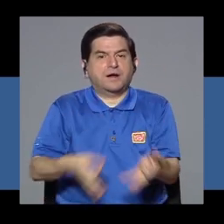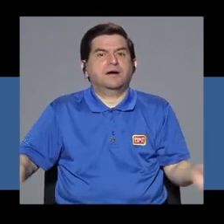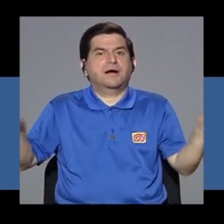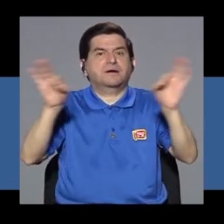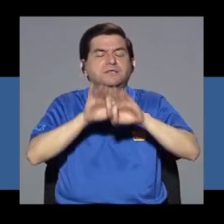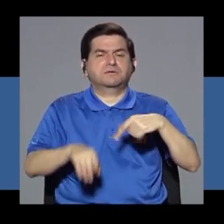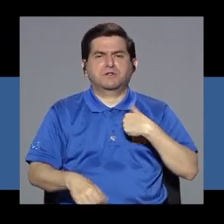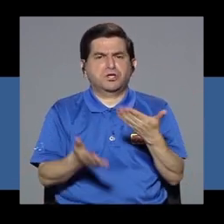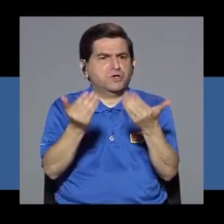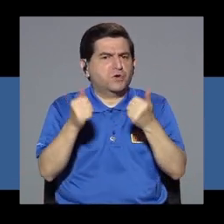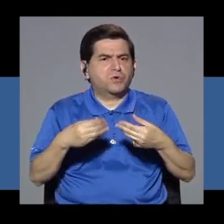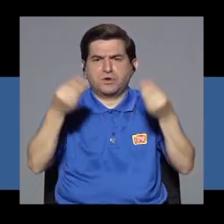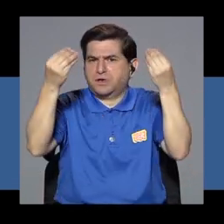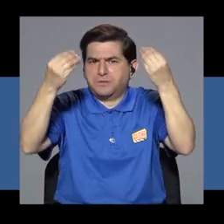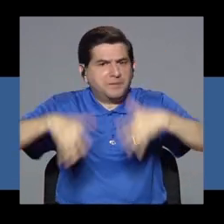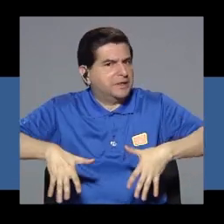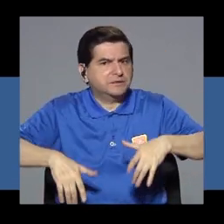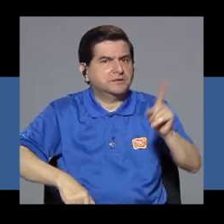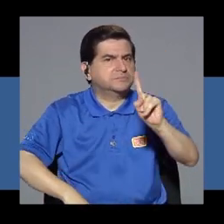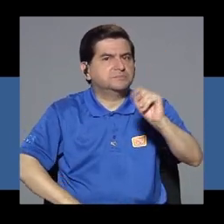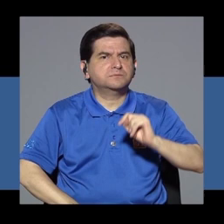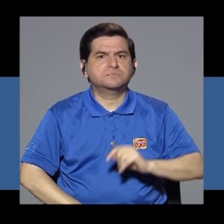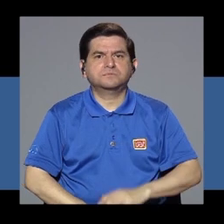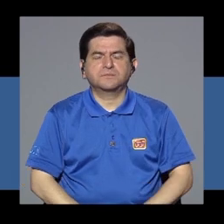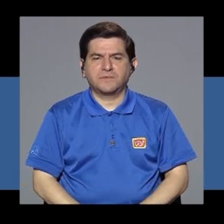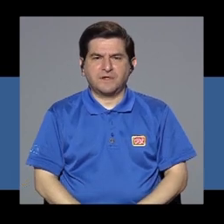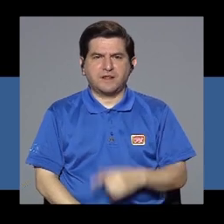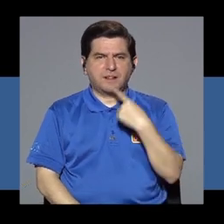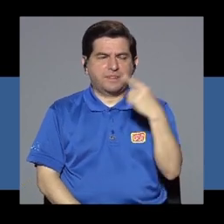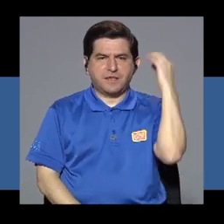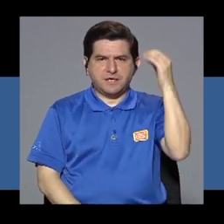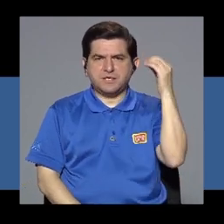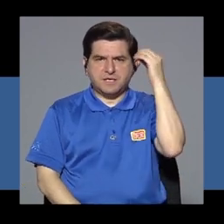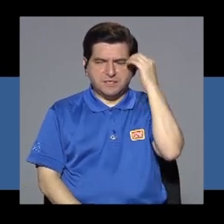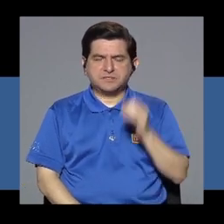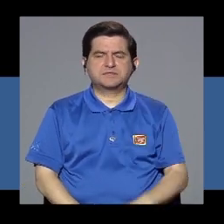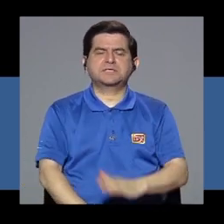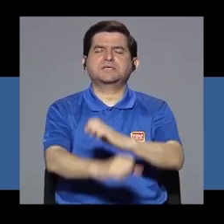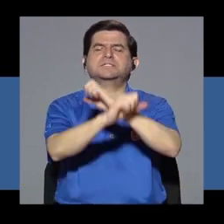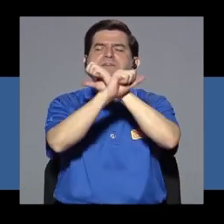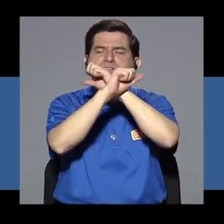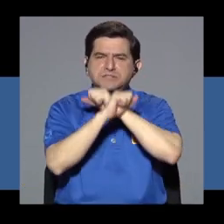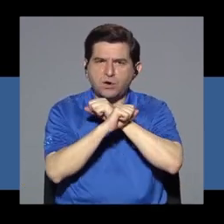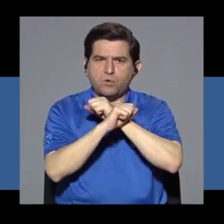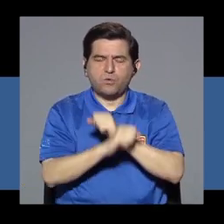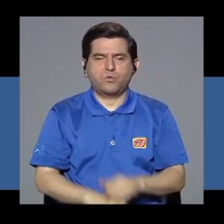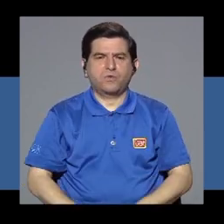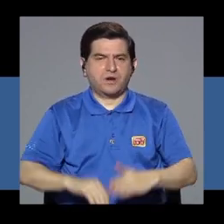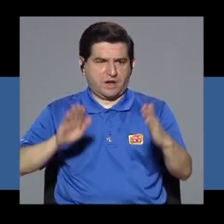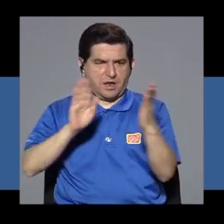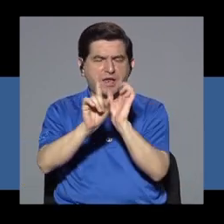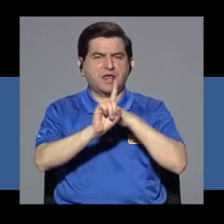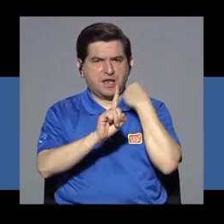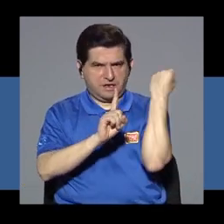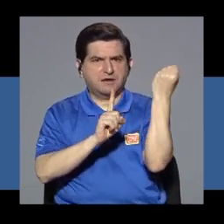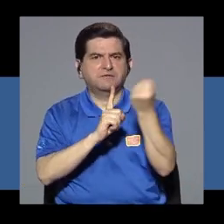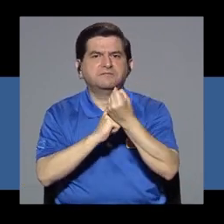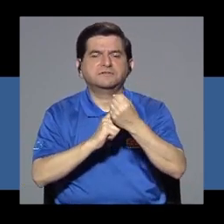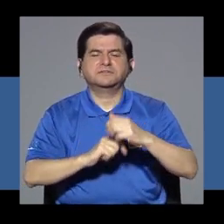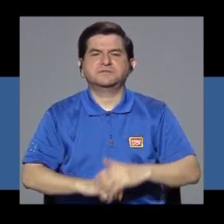importante y no quiero perdérmelo. Decir tu opinión de forma segura y enfrentar la